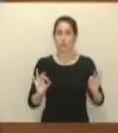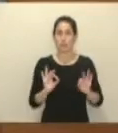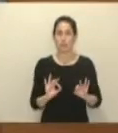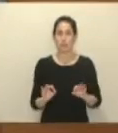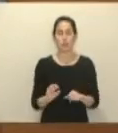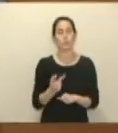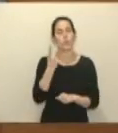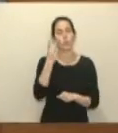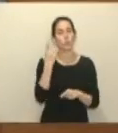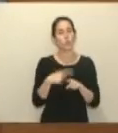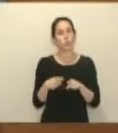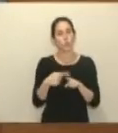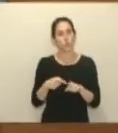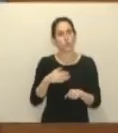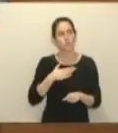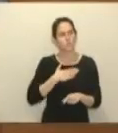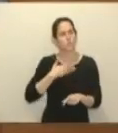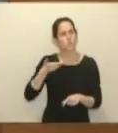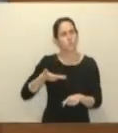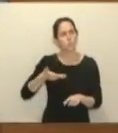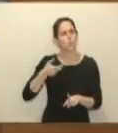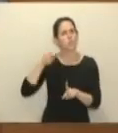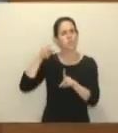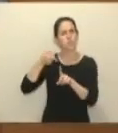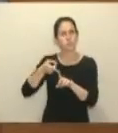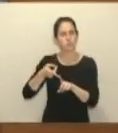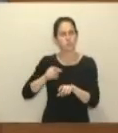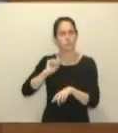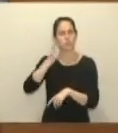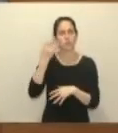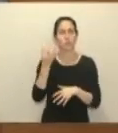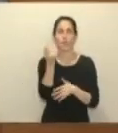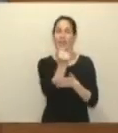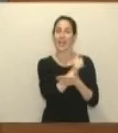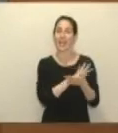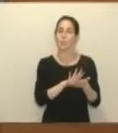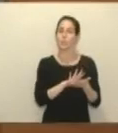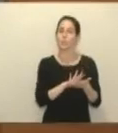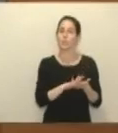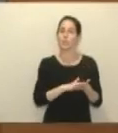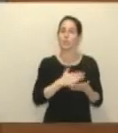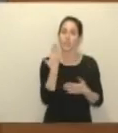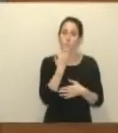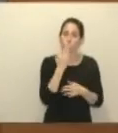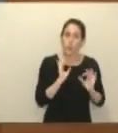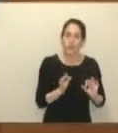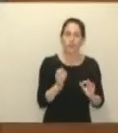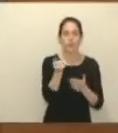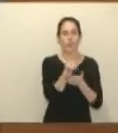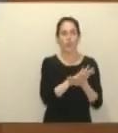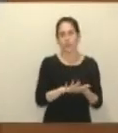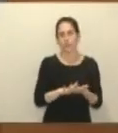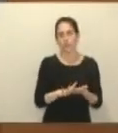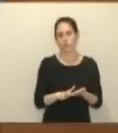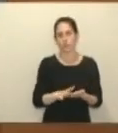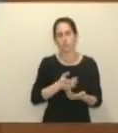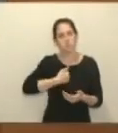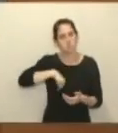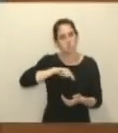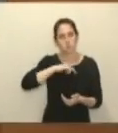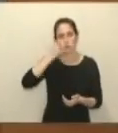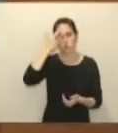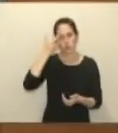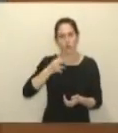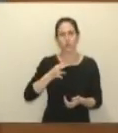otros dos aspectos que a nosotros nos importa centrarnos. En primer lugar, la gratuidad de estas escuelas. Creemos que se podrían